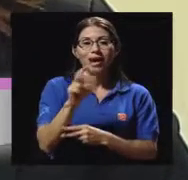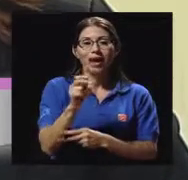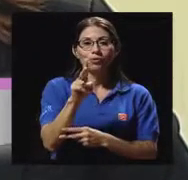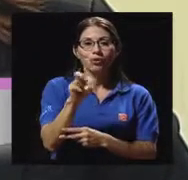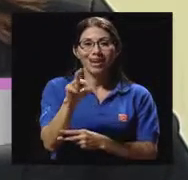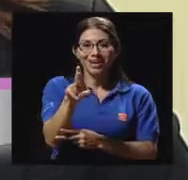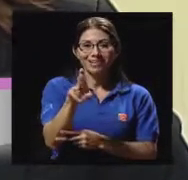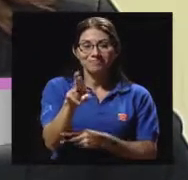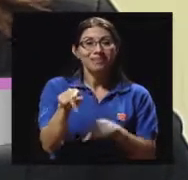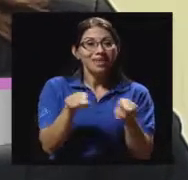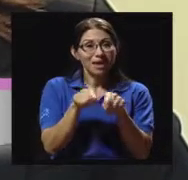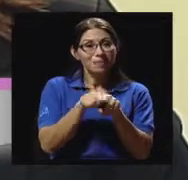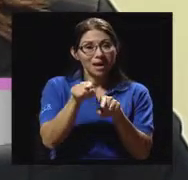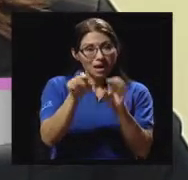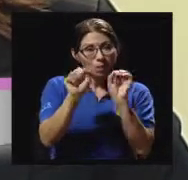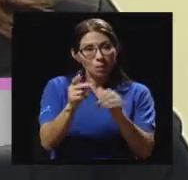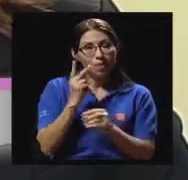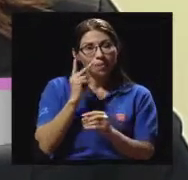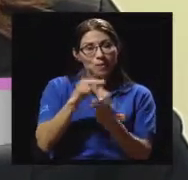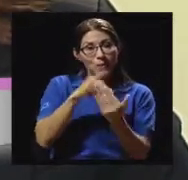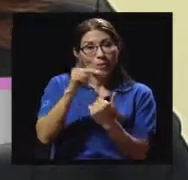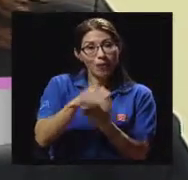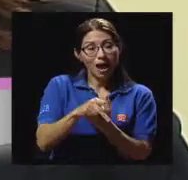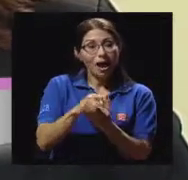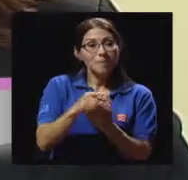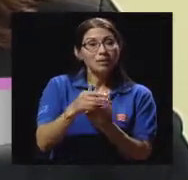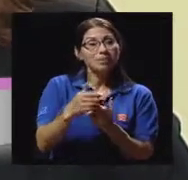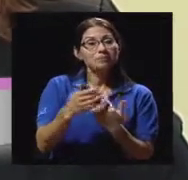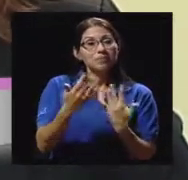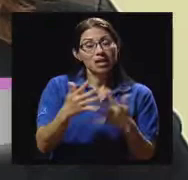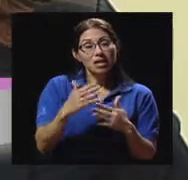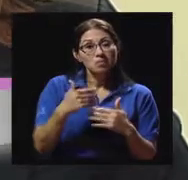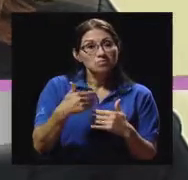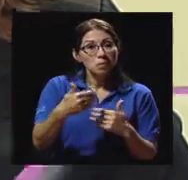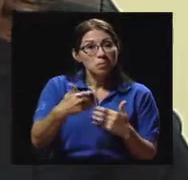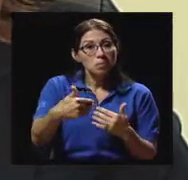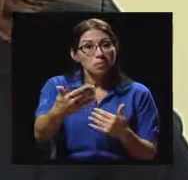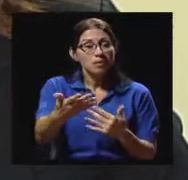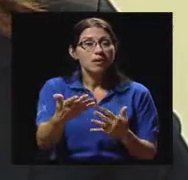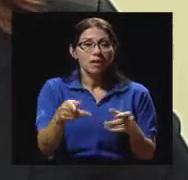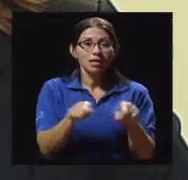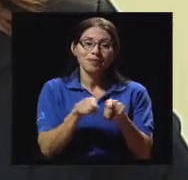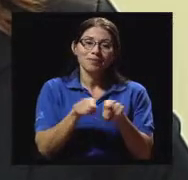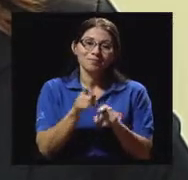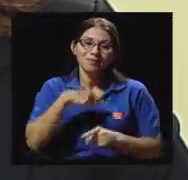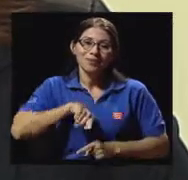Canal UCR. Ahí incluso puede estar observando los programas que vienen por temporada y